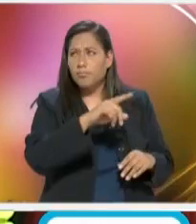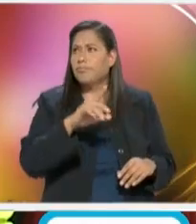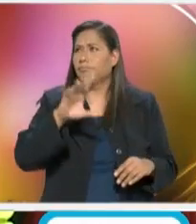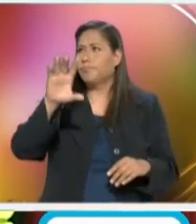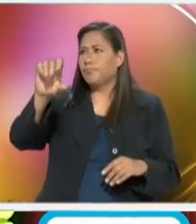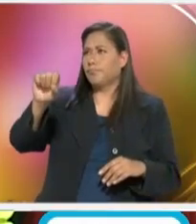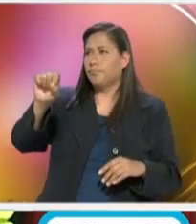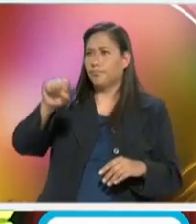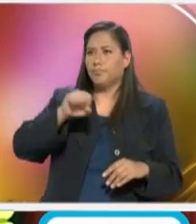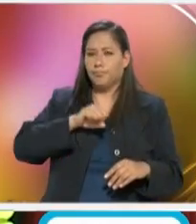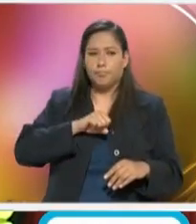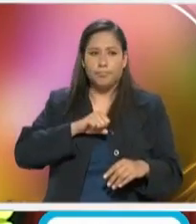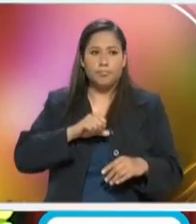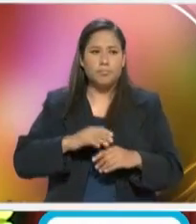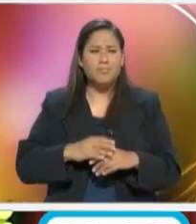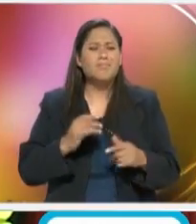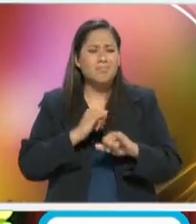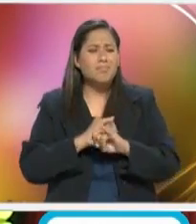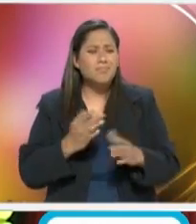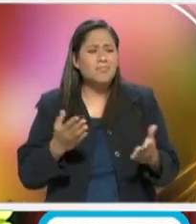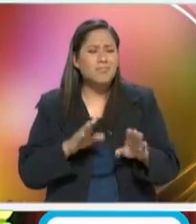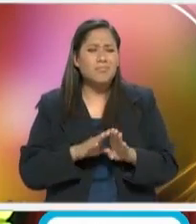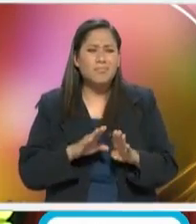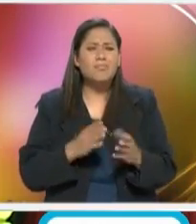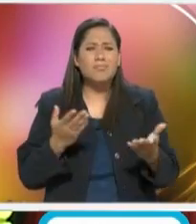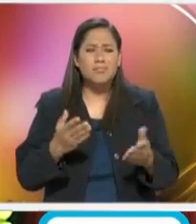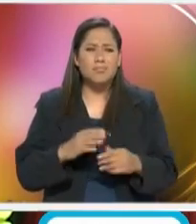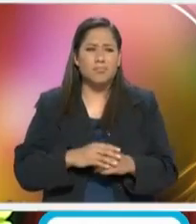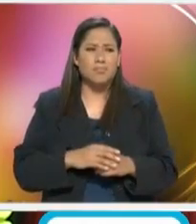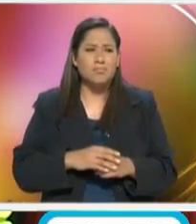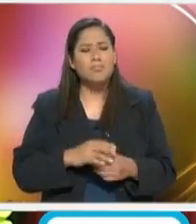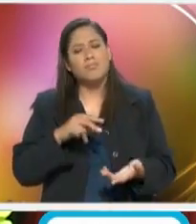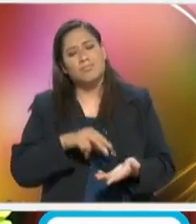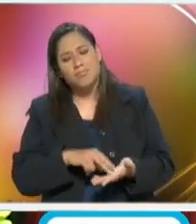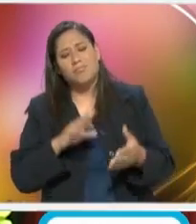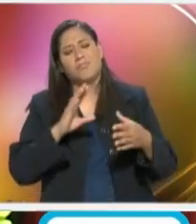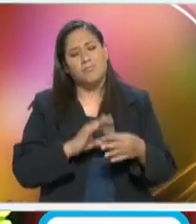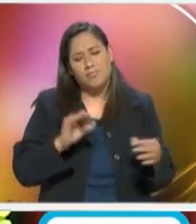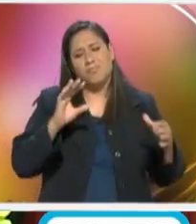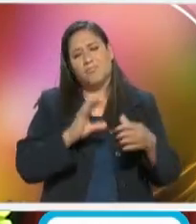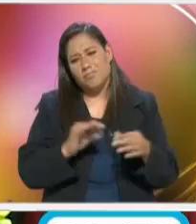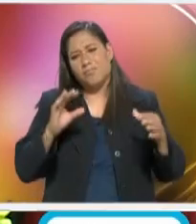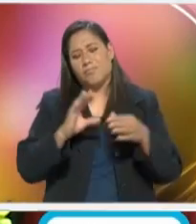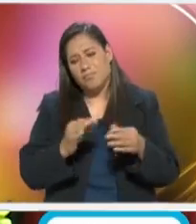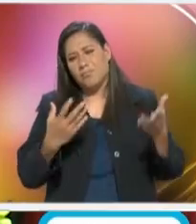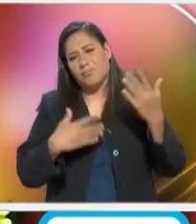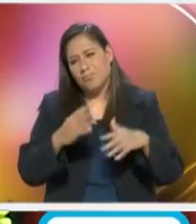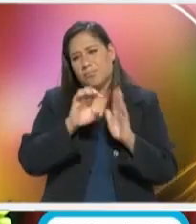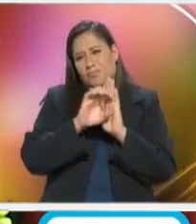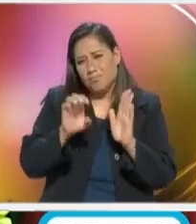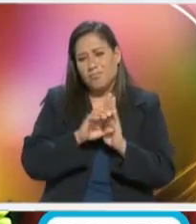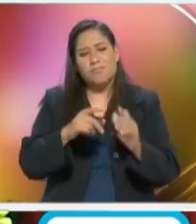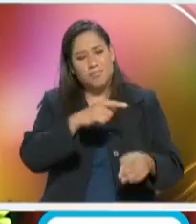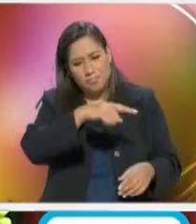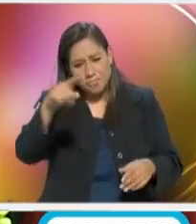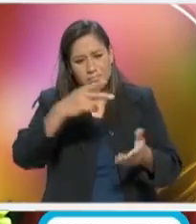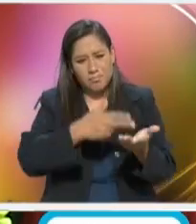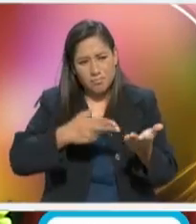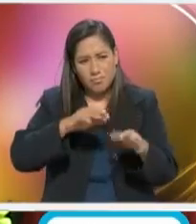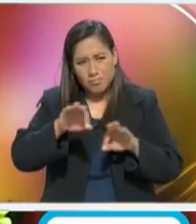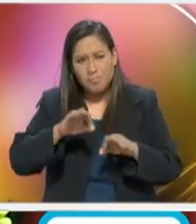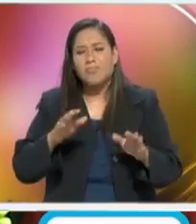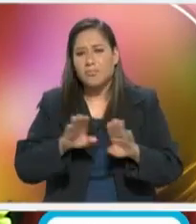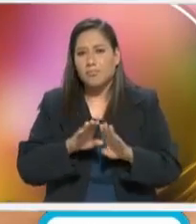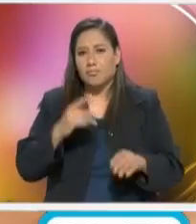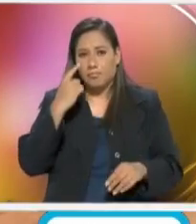como propio, ¿saben? ¿Y cómo das esa información? Cuéntanos, ¿es a través de la palabra hablada? Sí, mediante ejemplos, los pones a trabajar. herramientas. Por A ver,